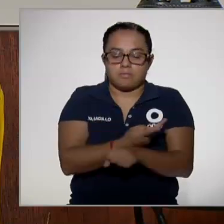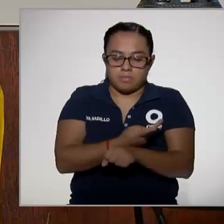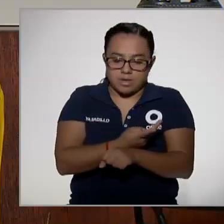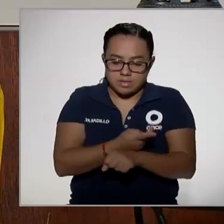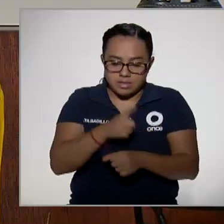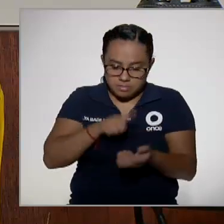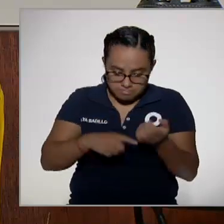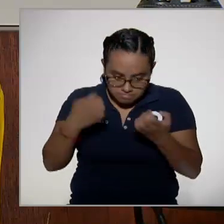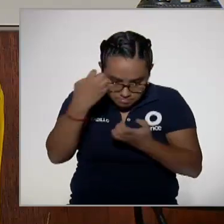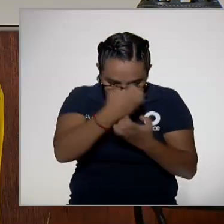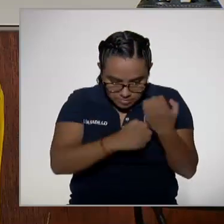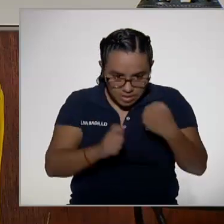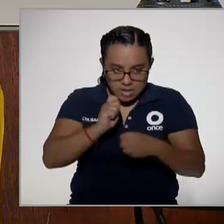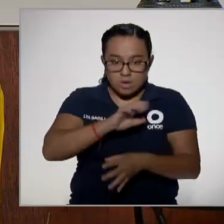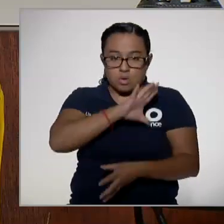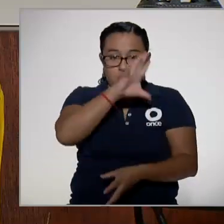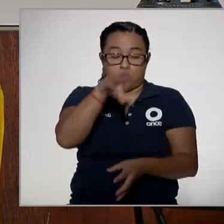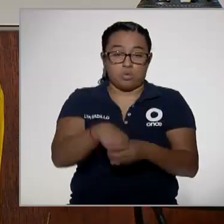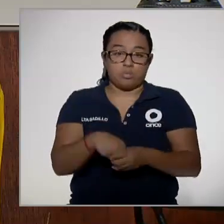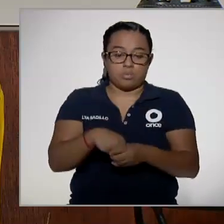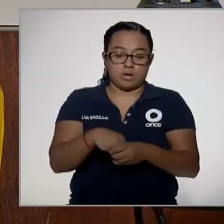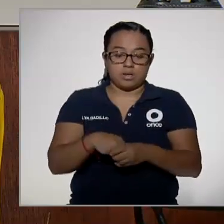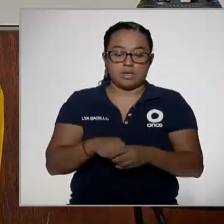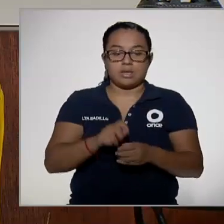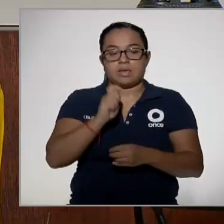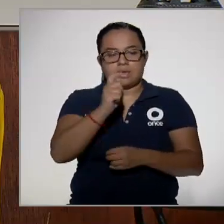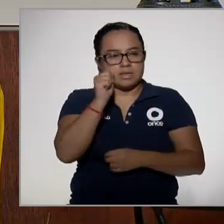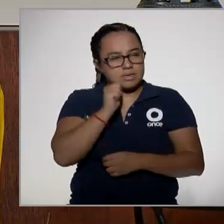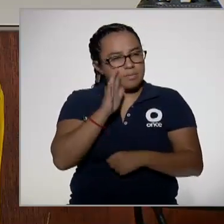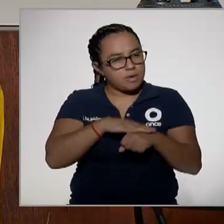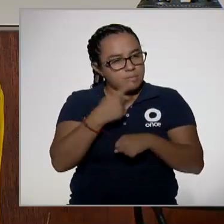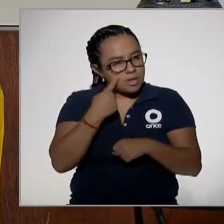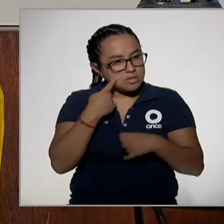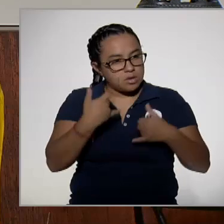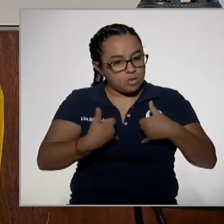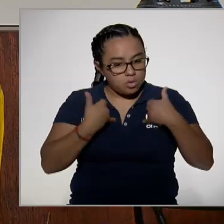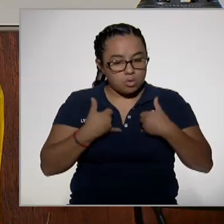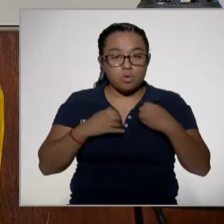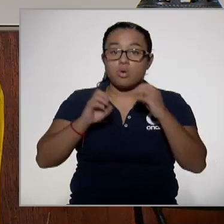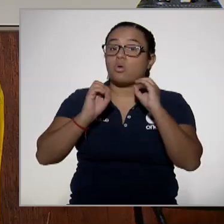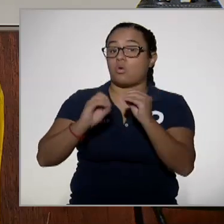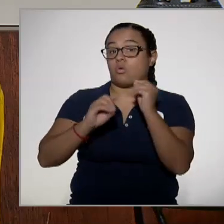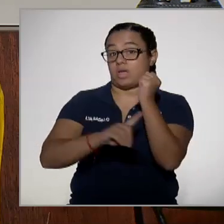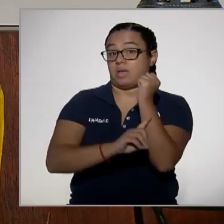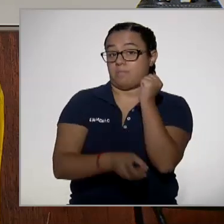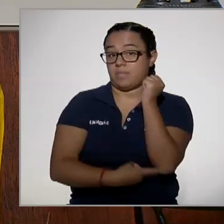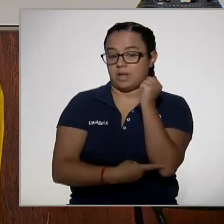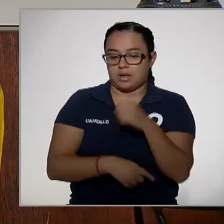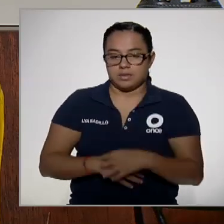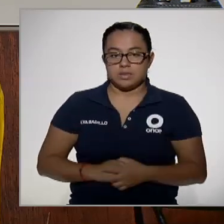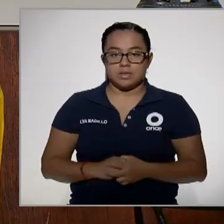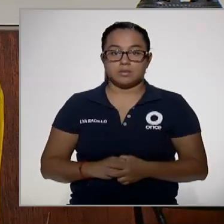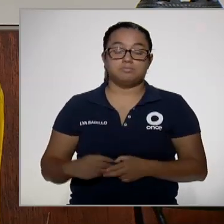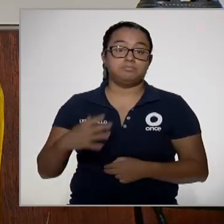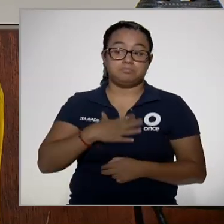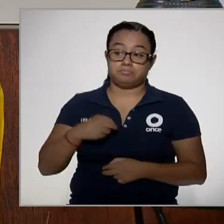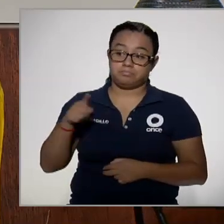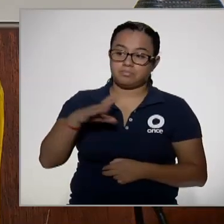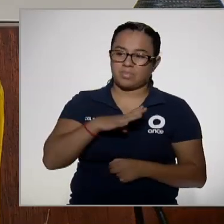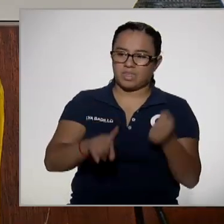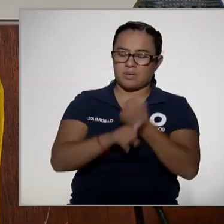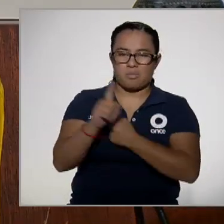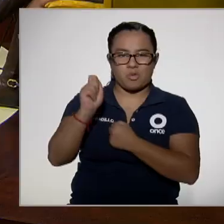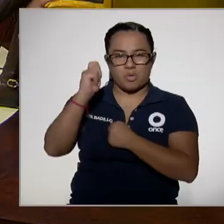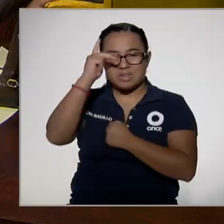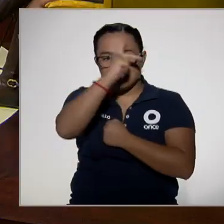aquí se estudian de una manera completa que realmente sean gente joven sobre todo embarazadas y también si mi hijo tiene un problema psiquiátrico y le